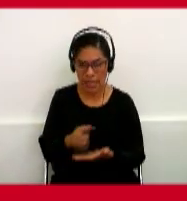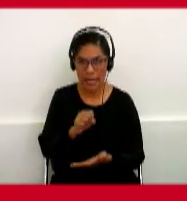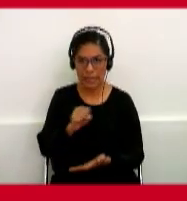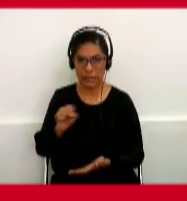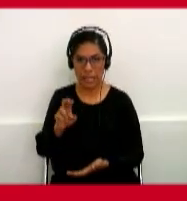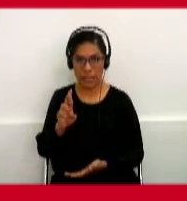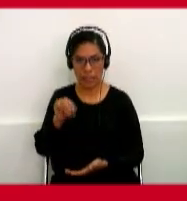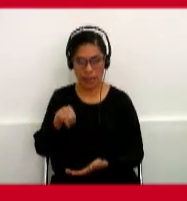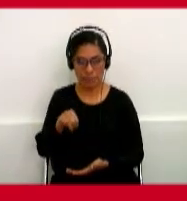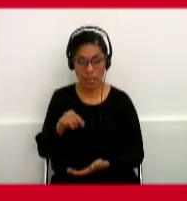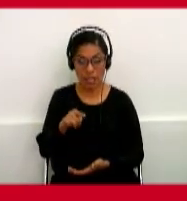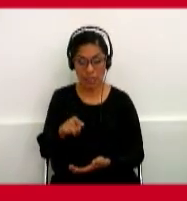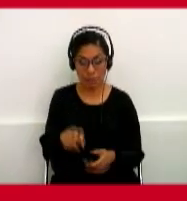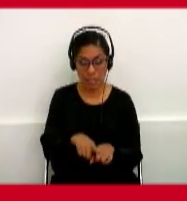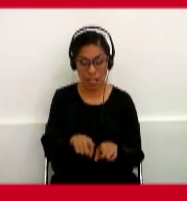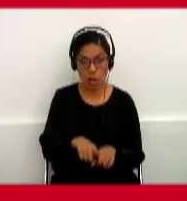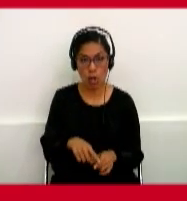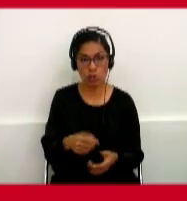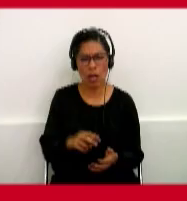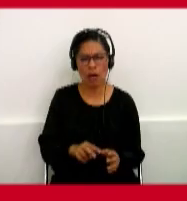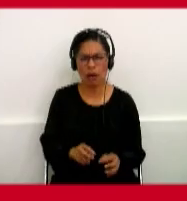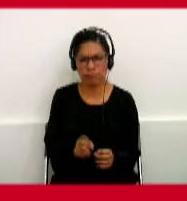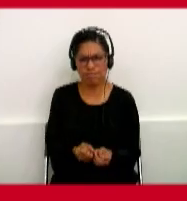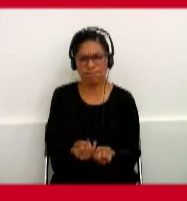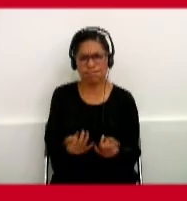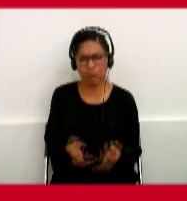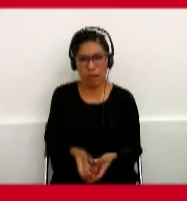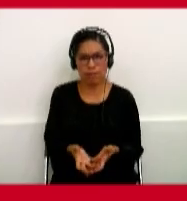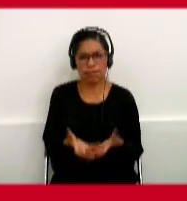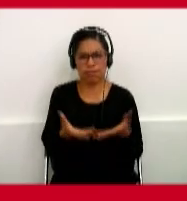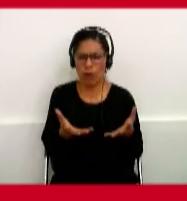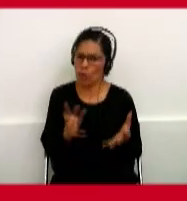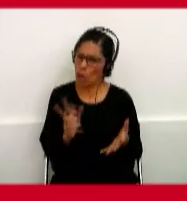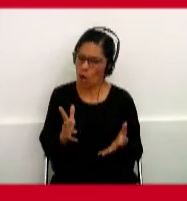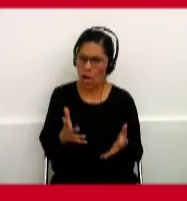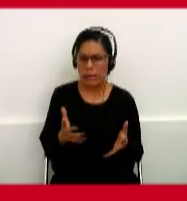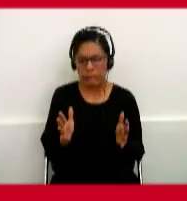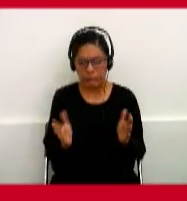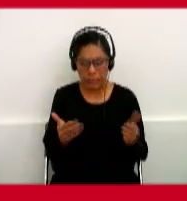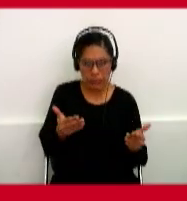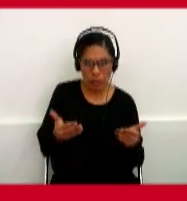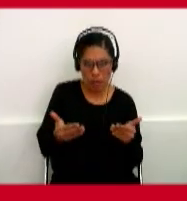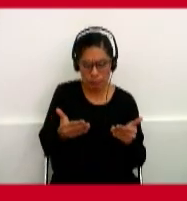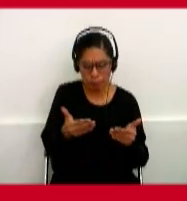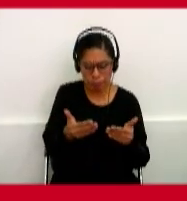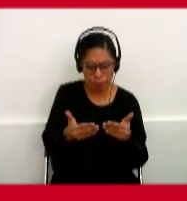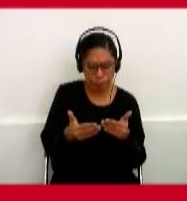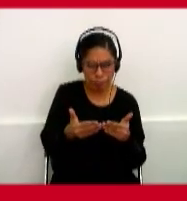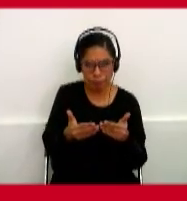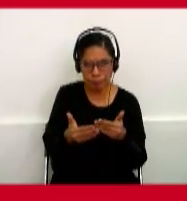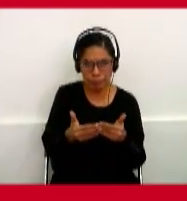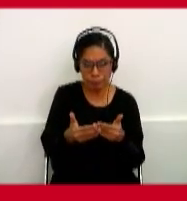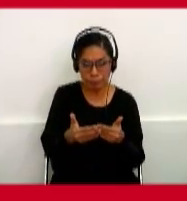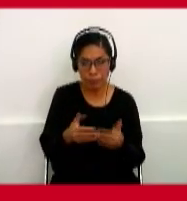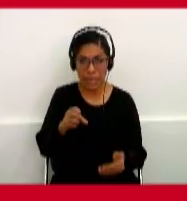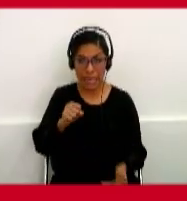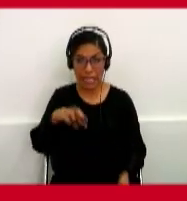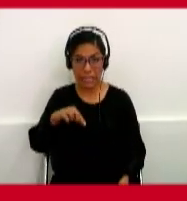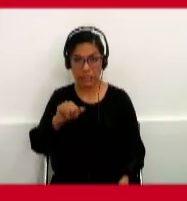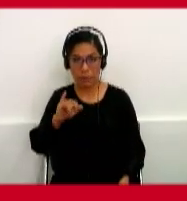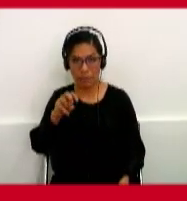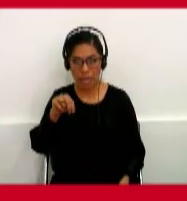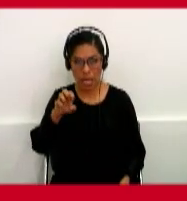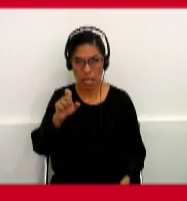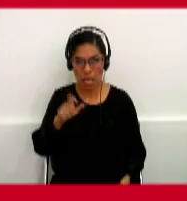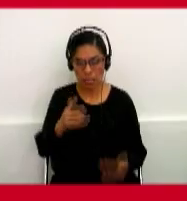como pueden ver ahí, los volúmenes no se disparan mucho, se aproximan bastante. Incluso el spline y lo que es el esférico